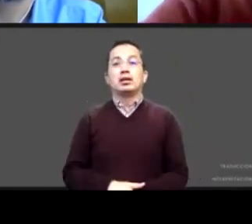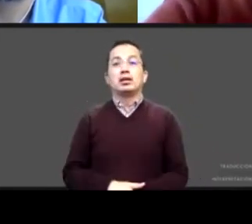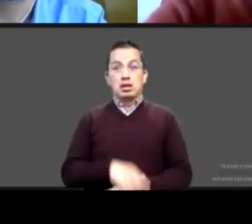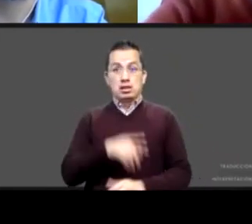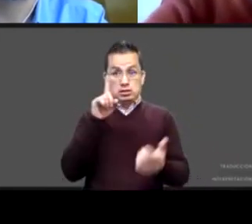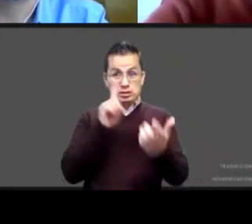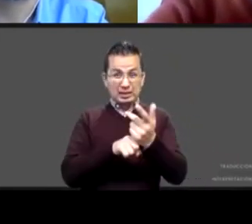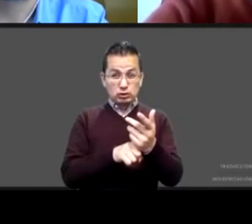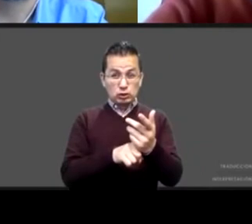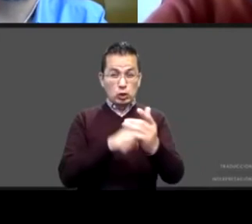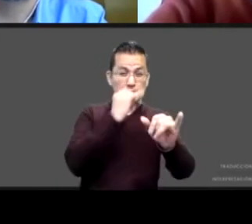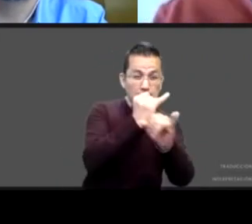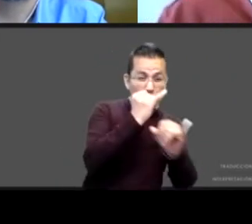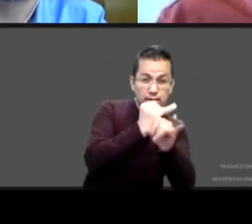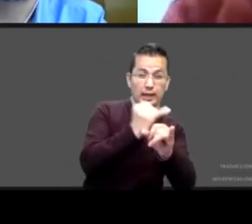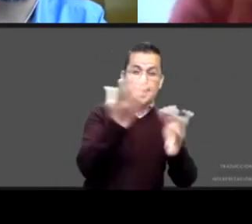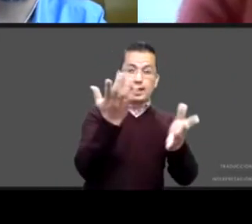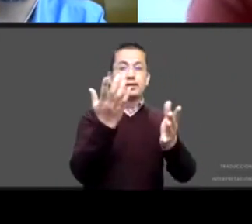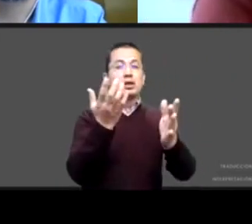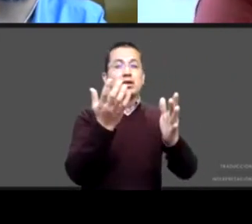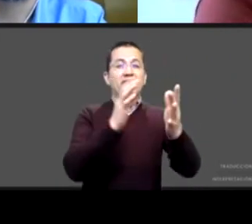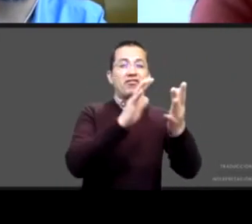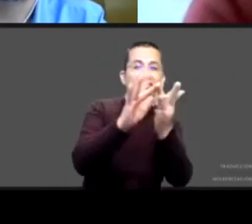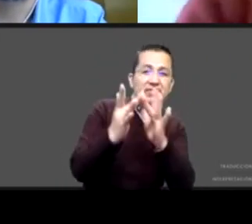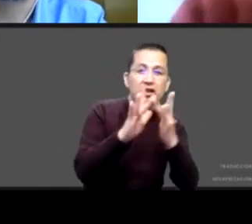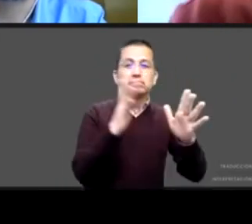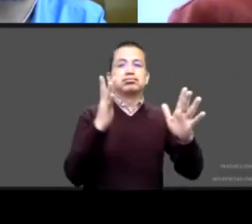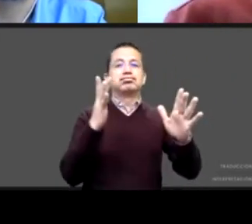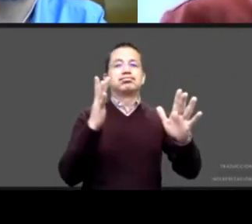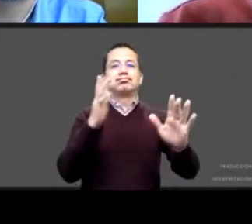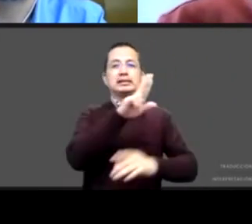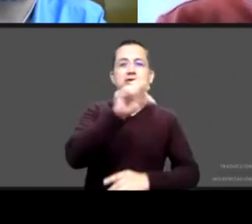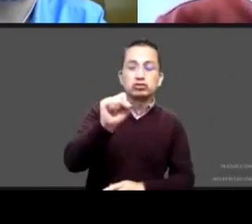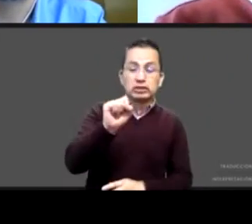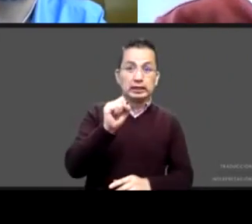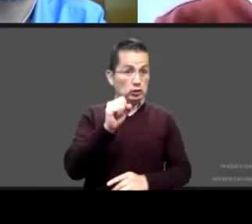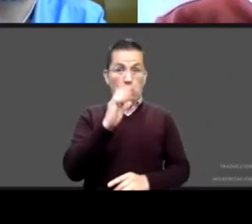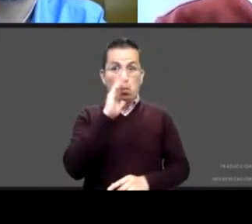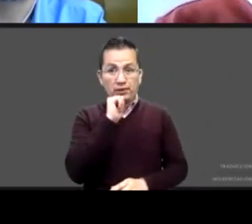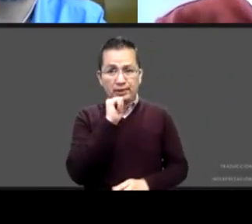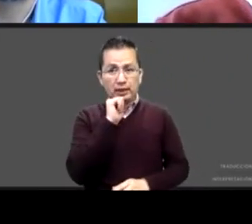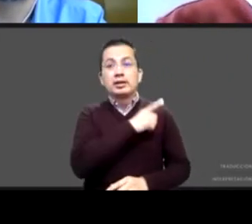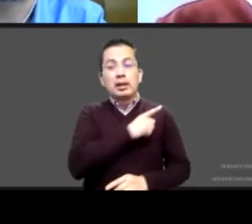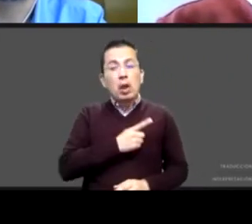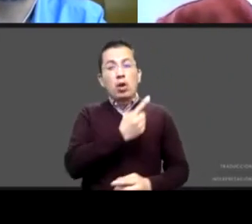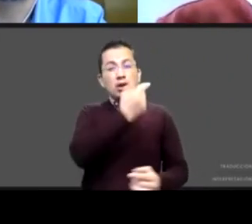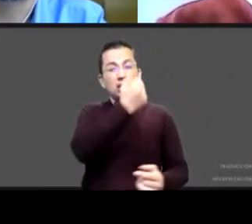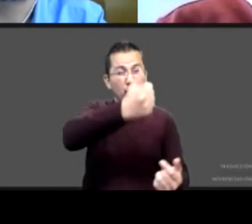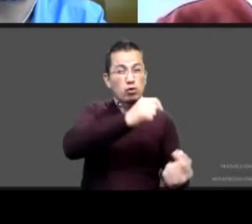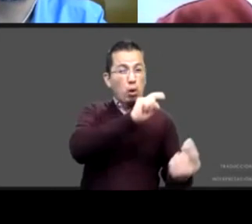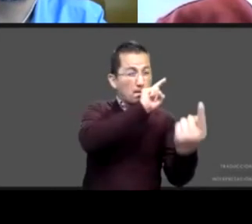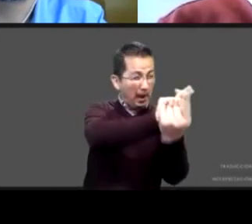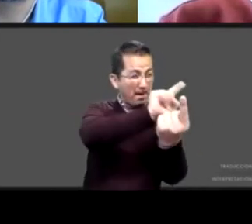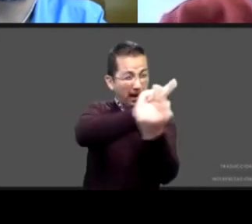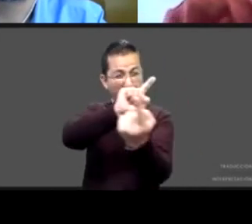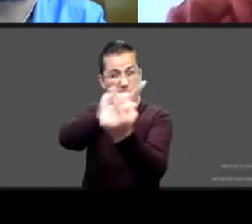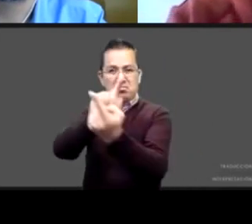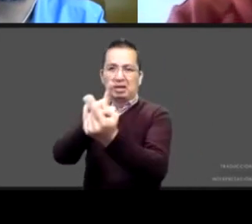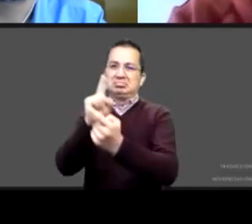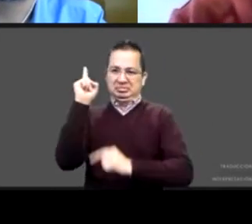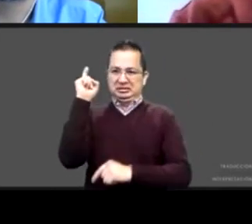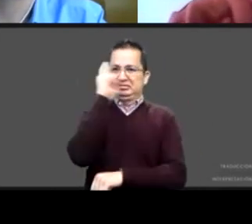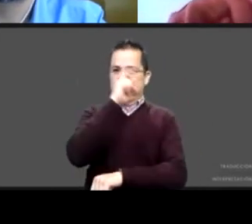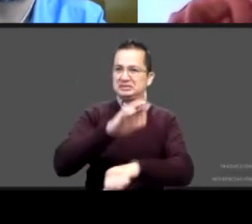uno, es aún más grande la barrera. Estamos trabajando también, por ejemplo, con la Red Nacional de